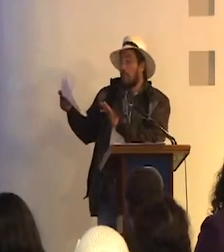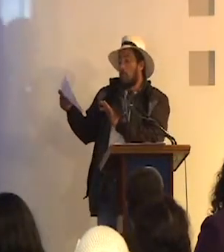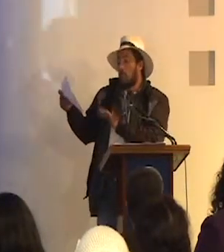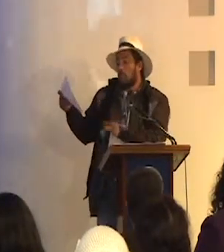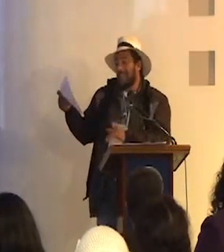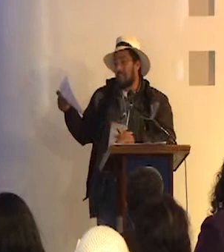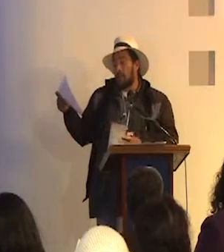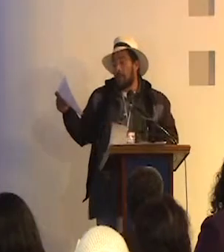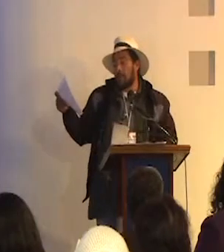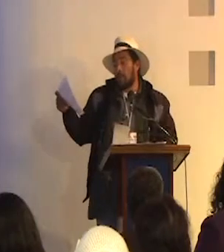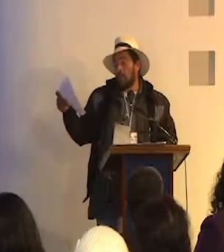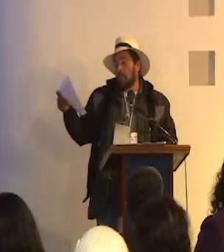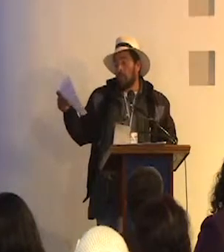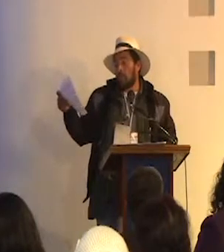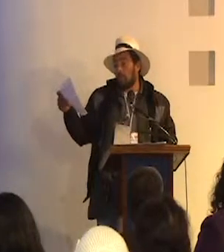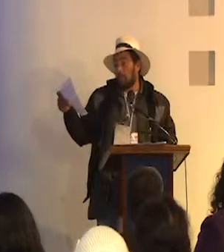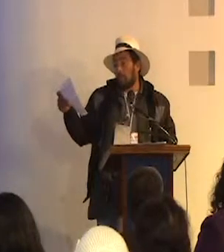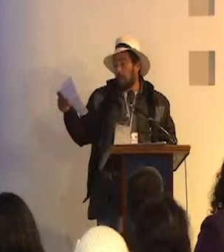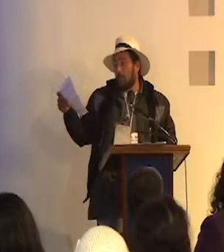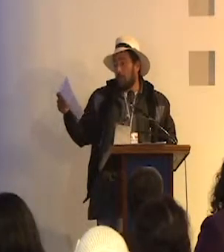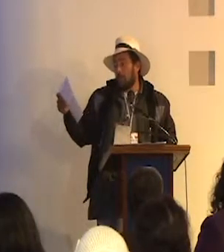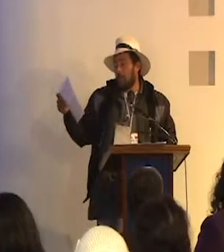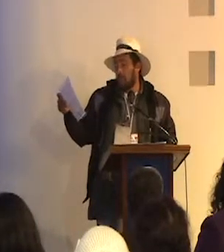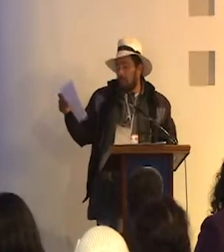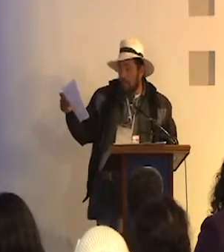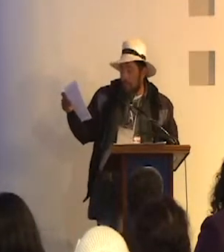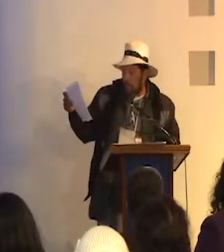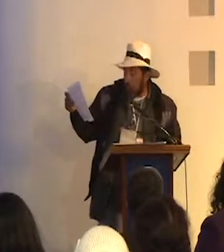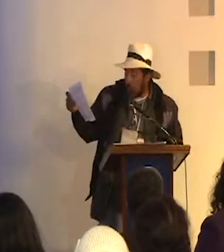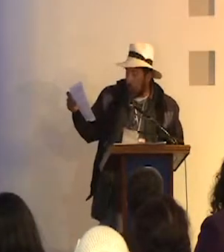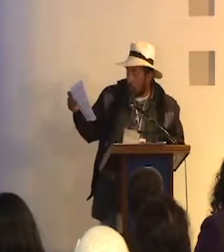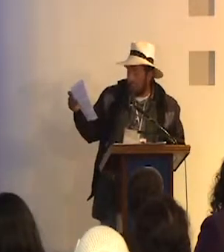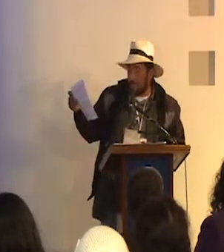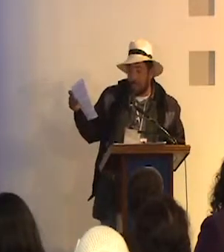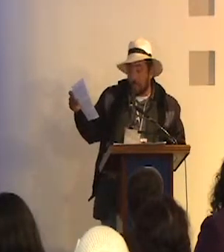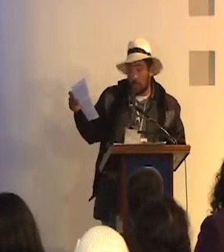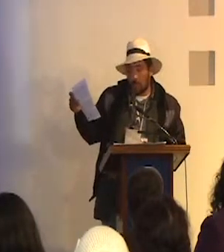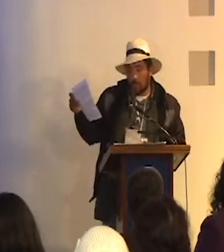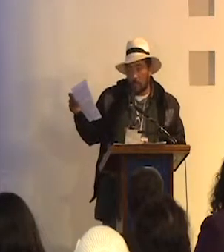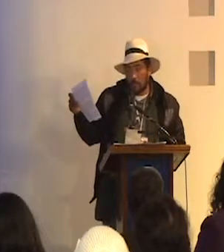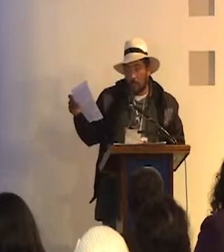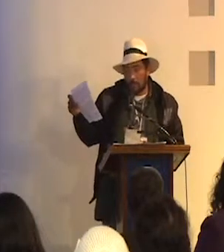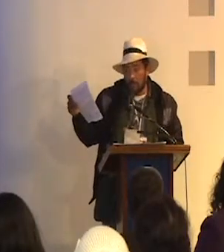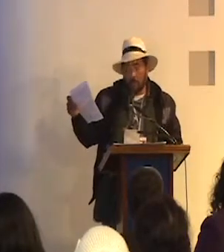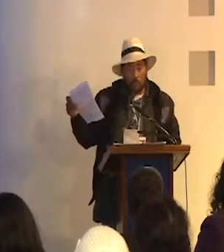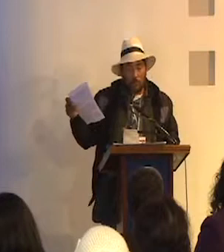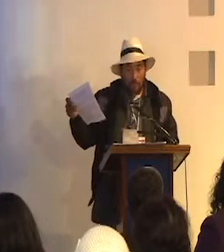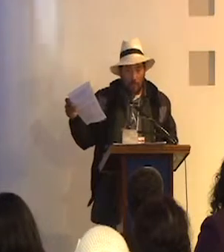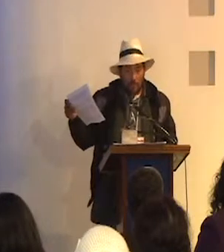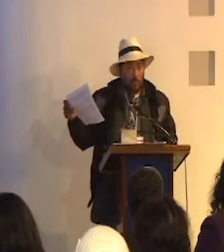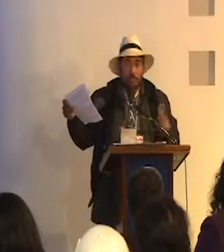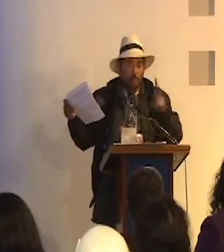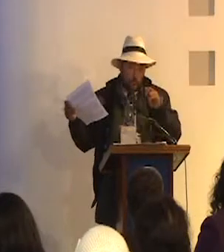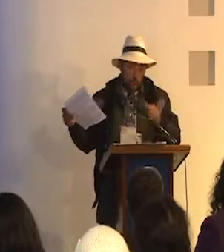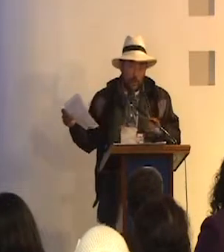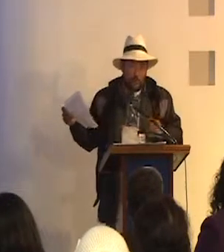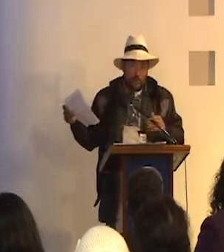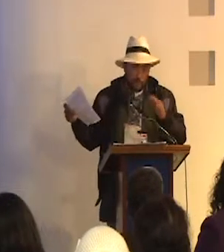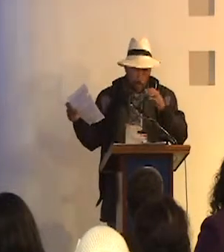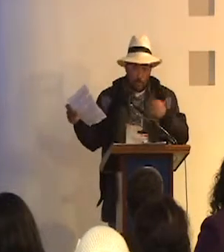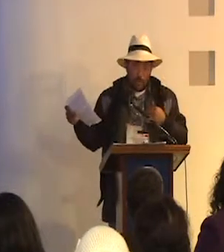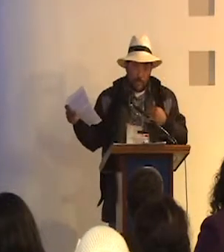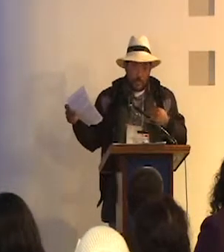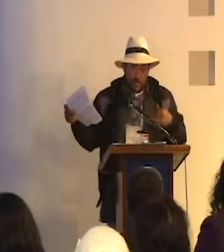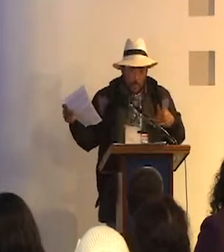son tres puntos: exigir un preacuerdo, un acuerdo de pago de reparación integral por un monto de 150 millones de pesos por núcleo familiar. No es